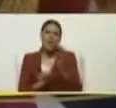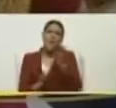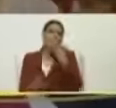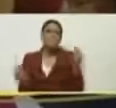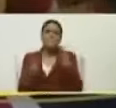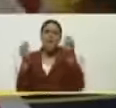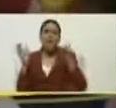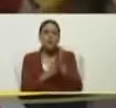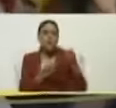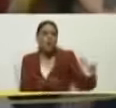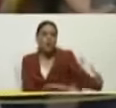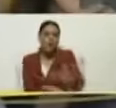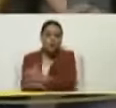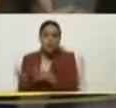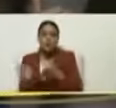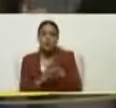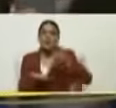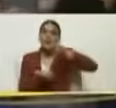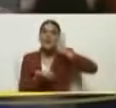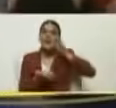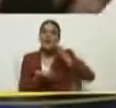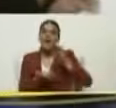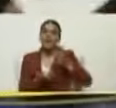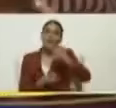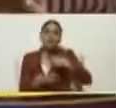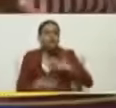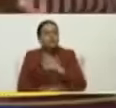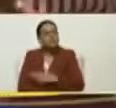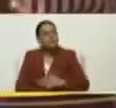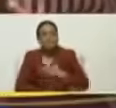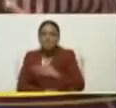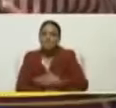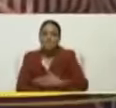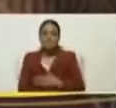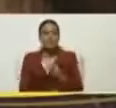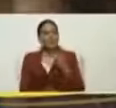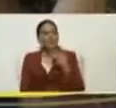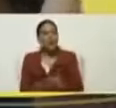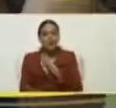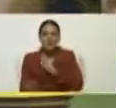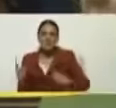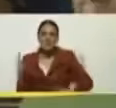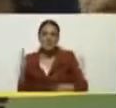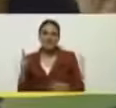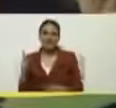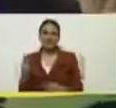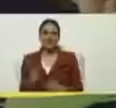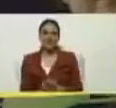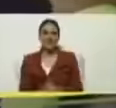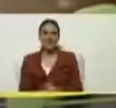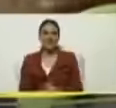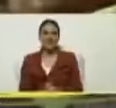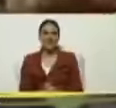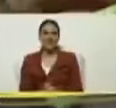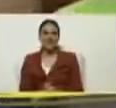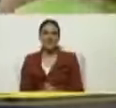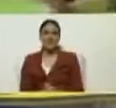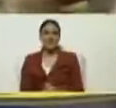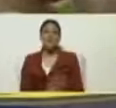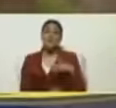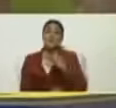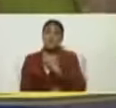cosecha de feliz de manera muy agradable, presidente. Me agrada que toques esa